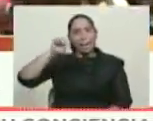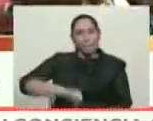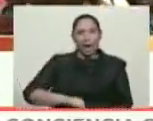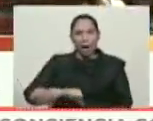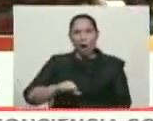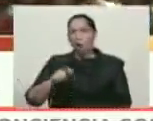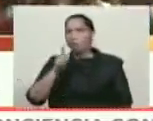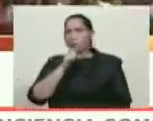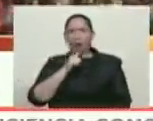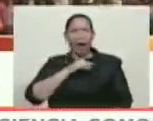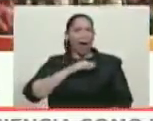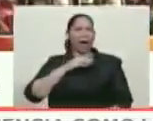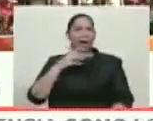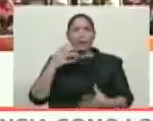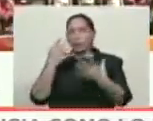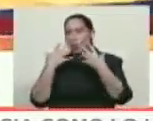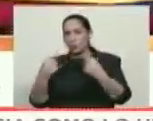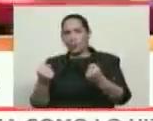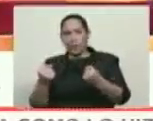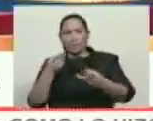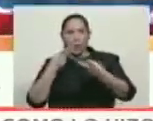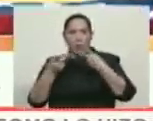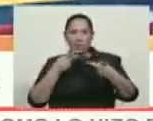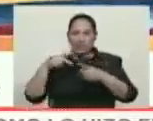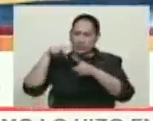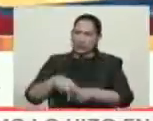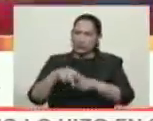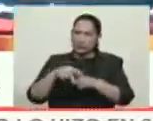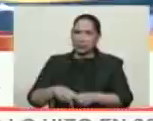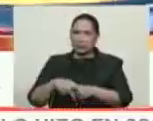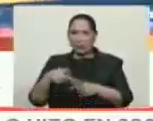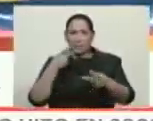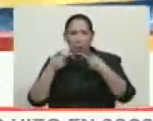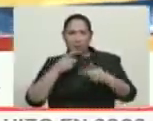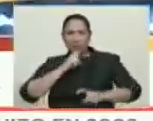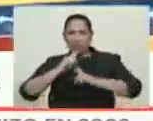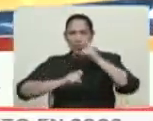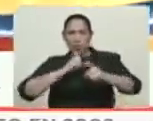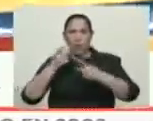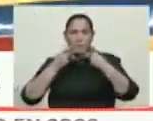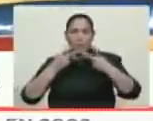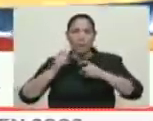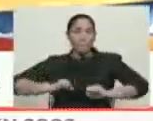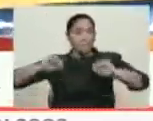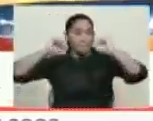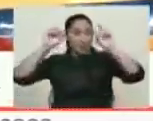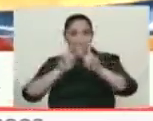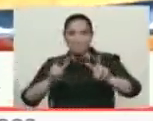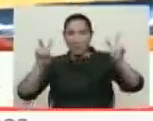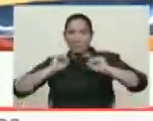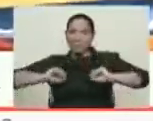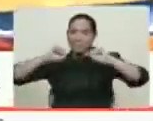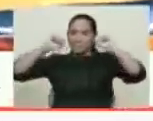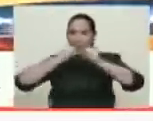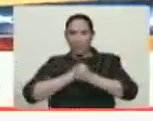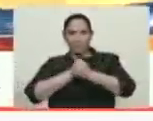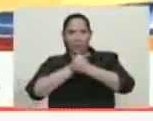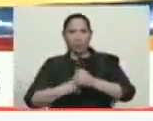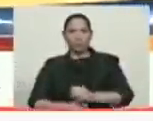política! ¡Abajo la insania política! ¡Abajo el odio político! ¡Que viva la paz y que viva el amor!